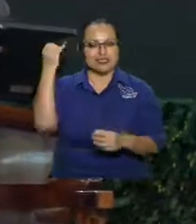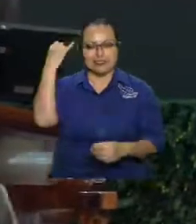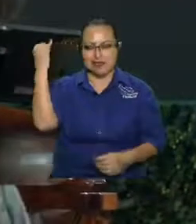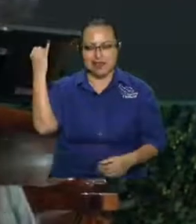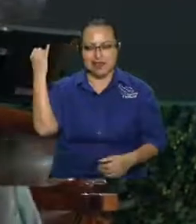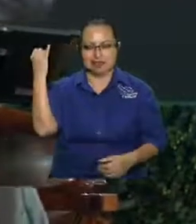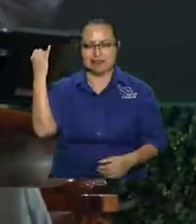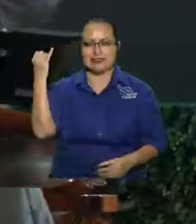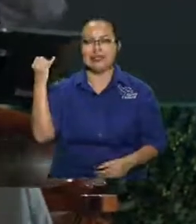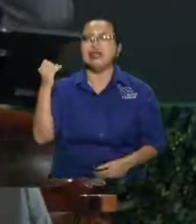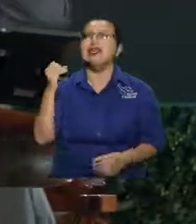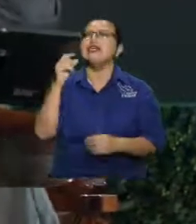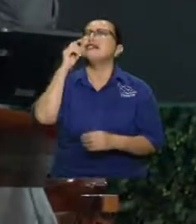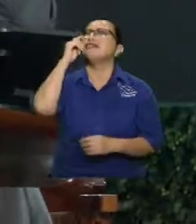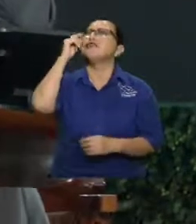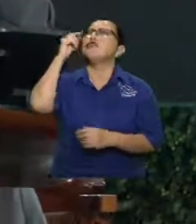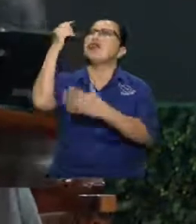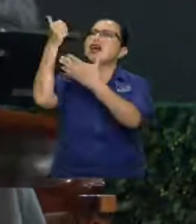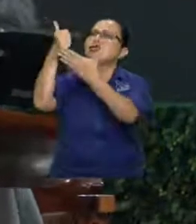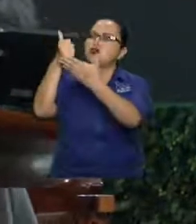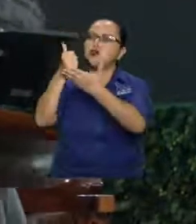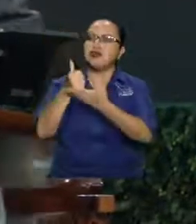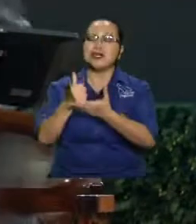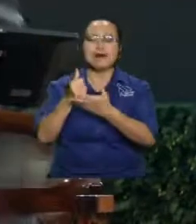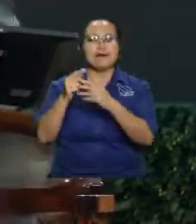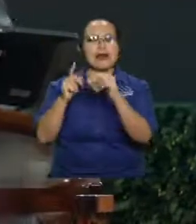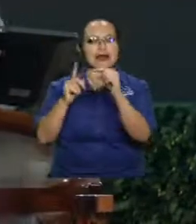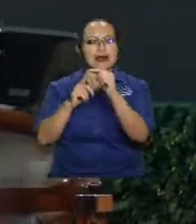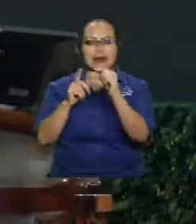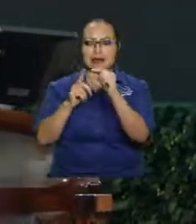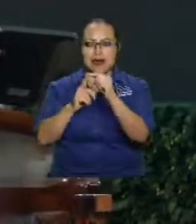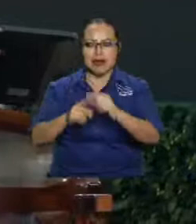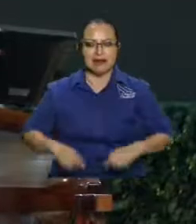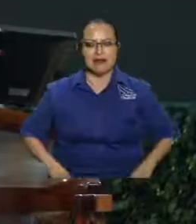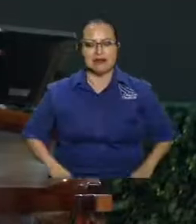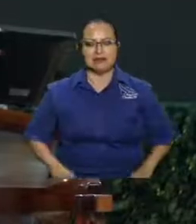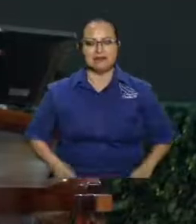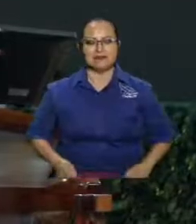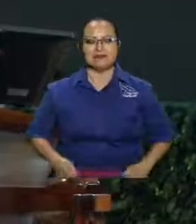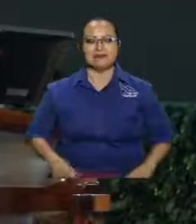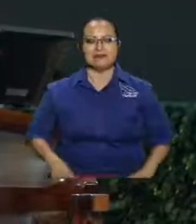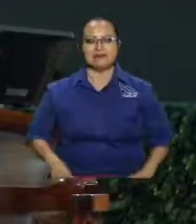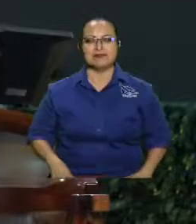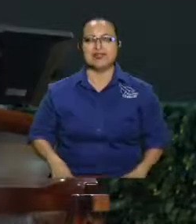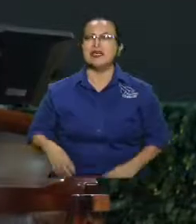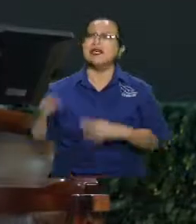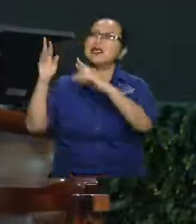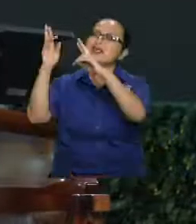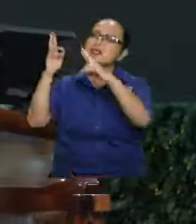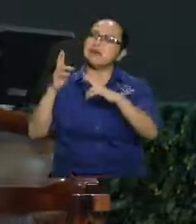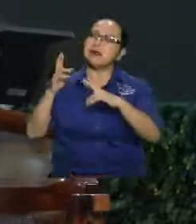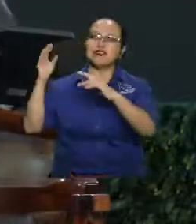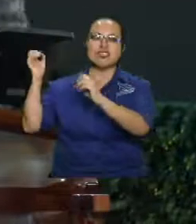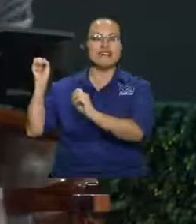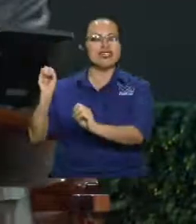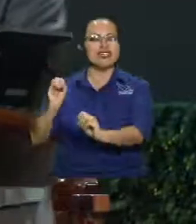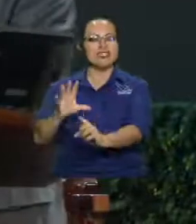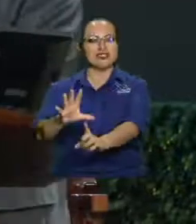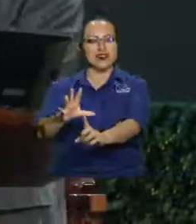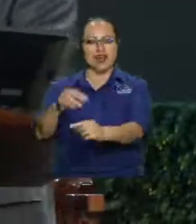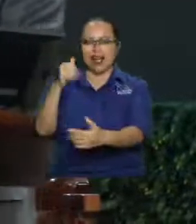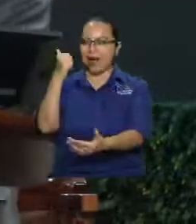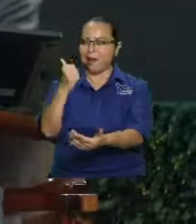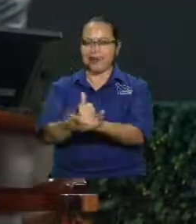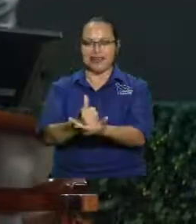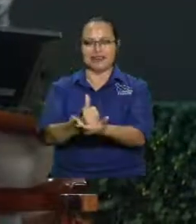yo he estado orando, ¿va? Pero no oré aquí, Padre. Ayúdame, por favor, para que la palabra llegue a todos tus hijos y tus hijas y